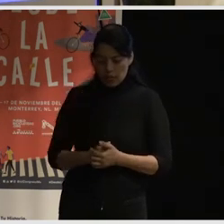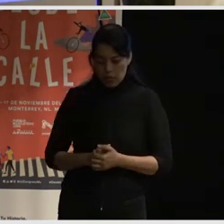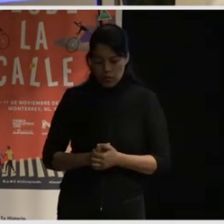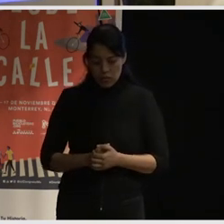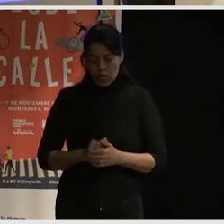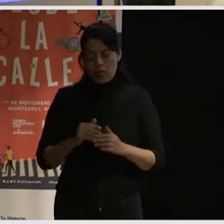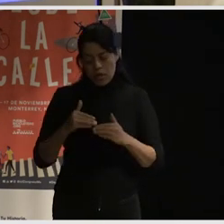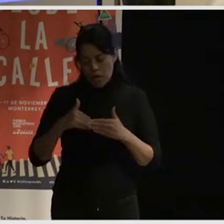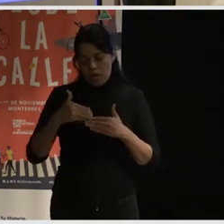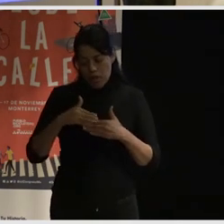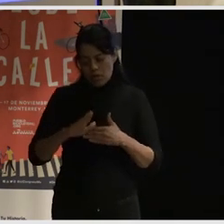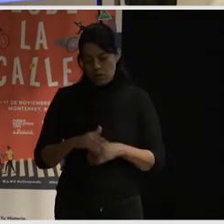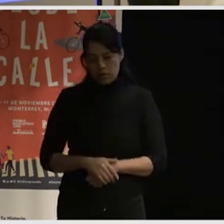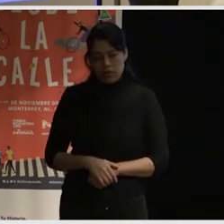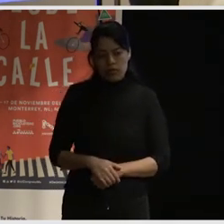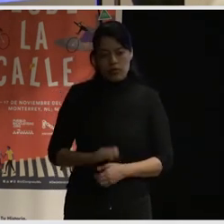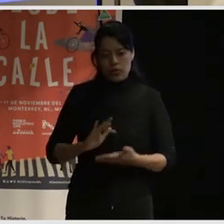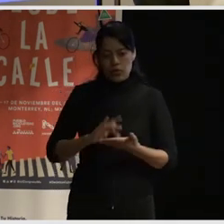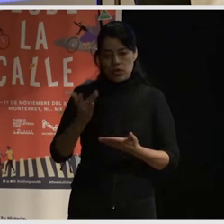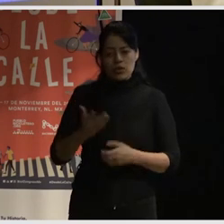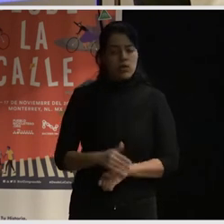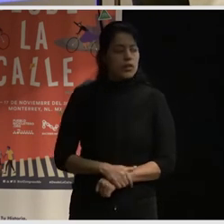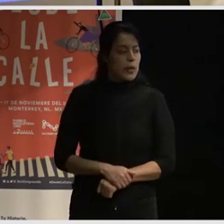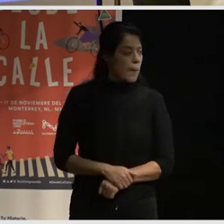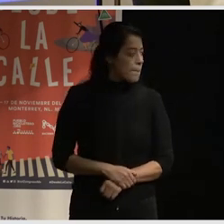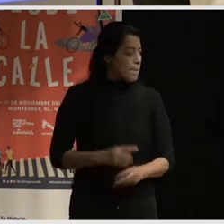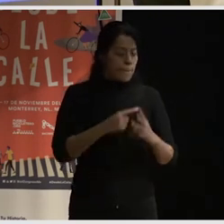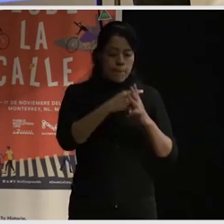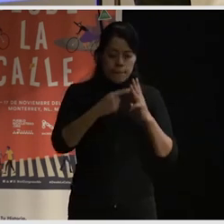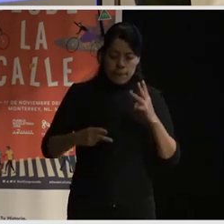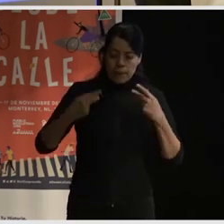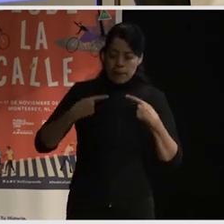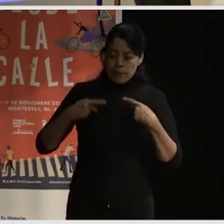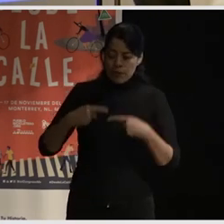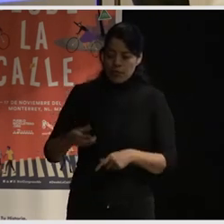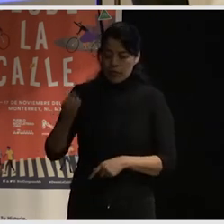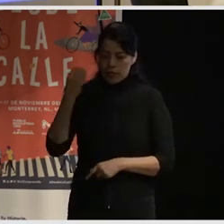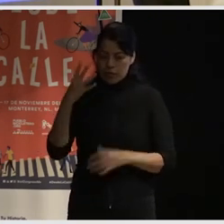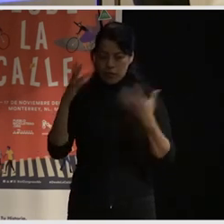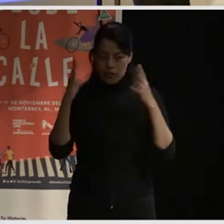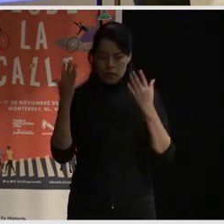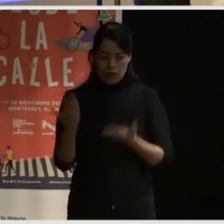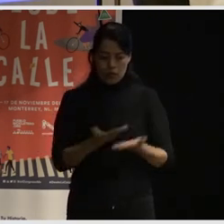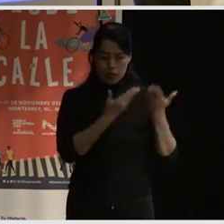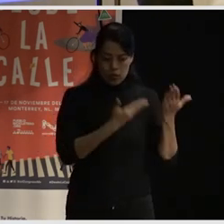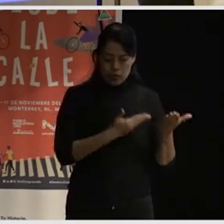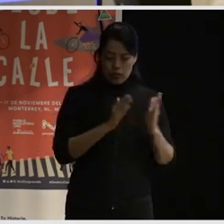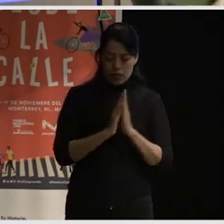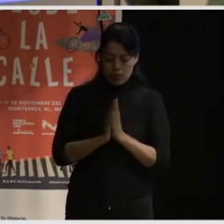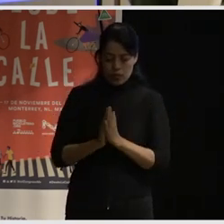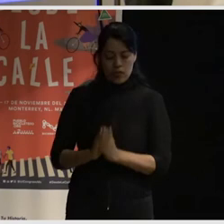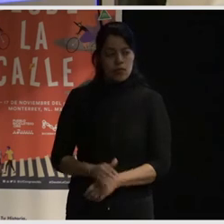por ahí vamos gracias muchas gracias a nuestros tres panelistas les pido un aplauso para ellos por